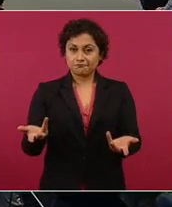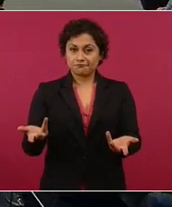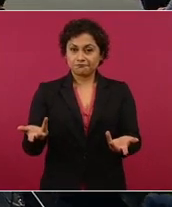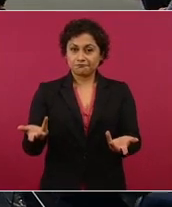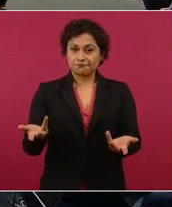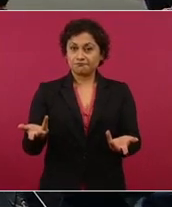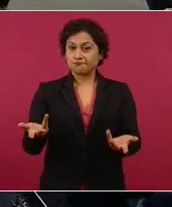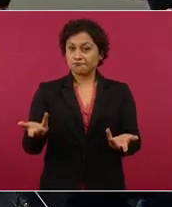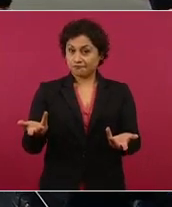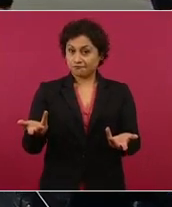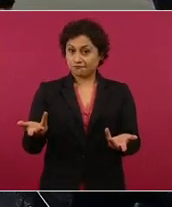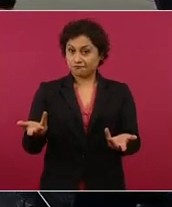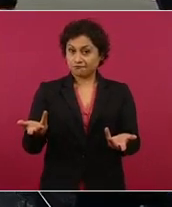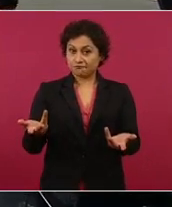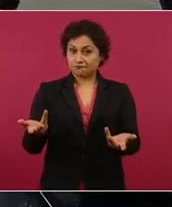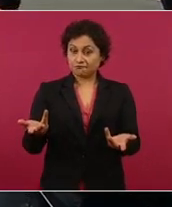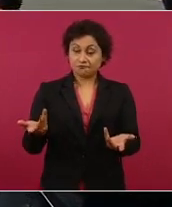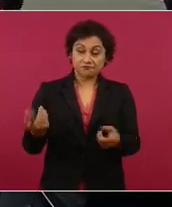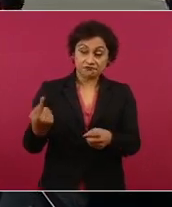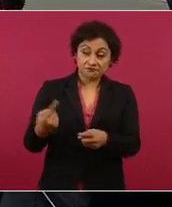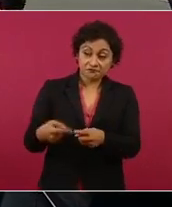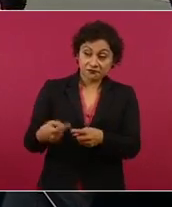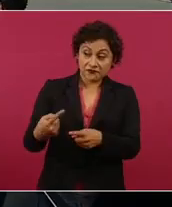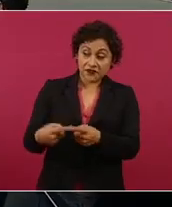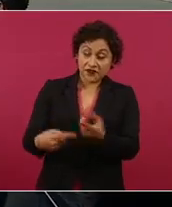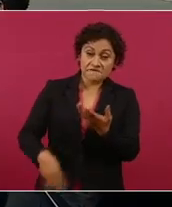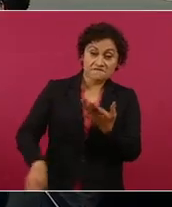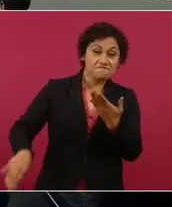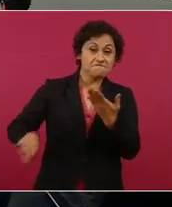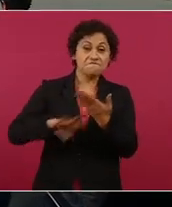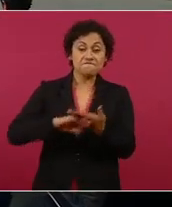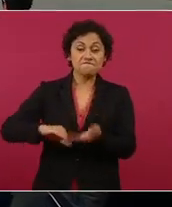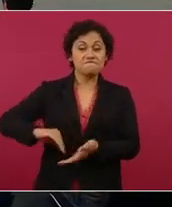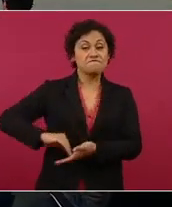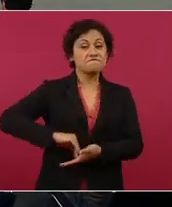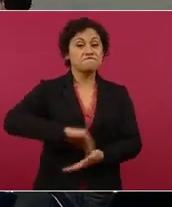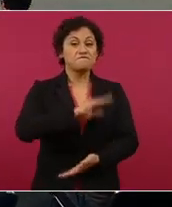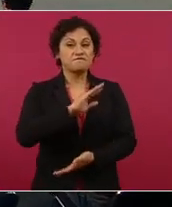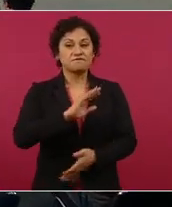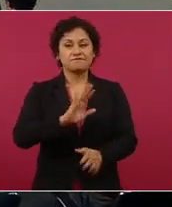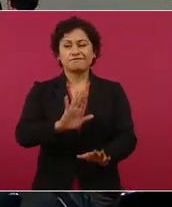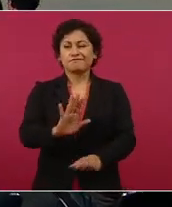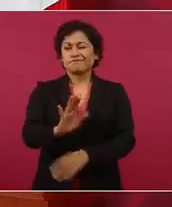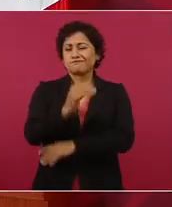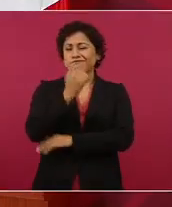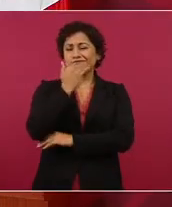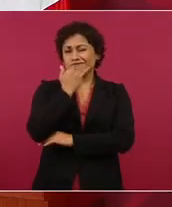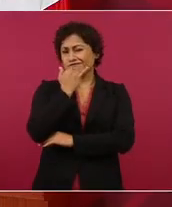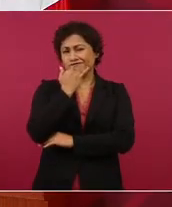que busque un golpe de Estado contra Andrés Manuel López Obrador? Eso de golpe de Estado está